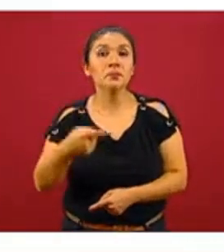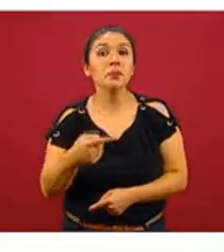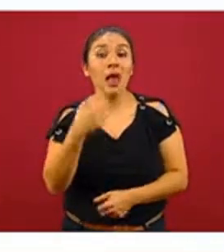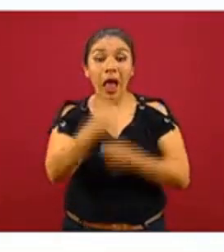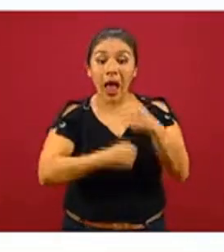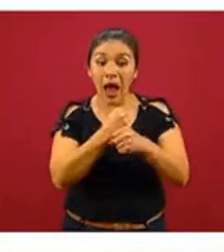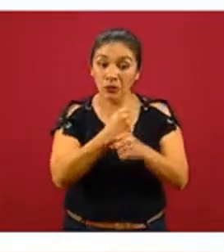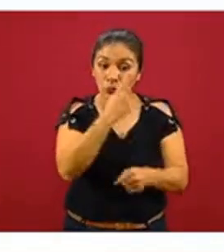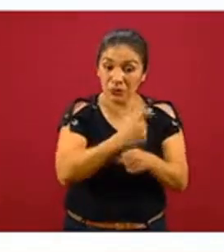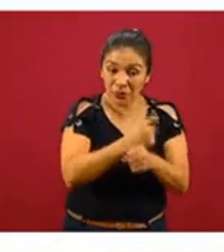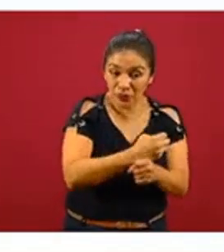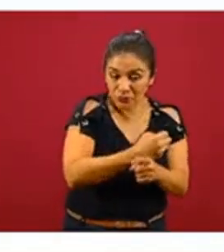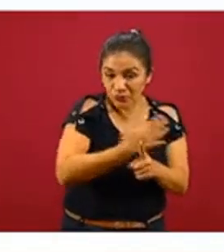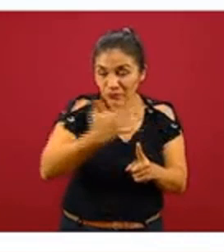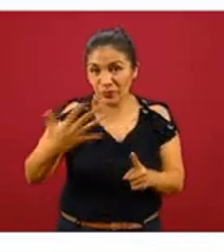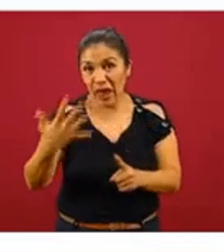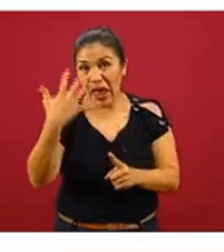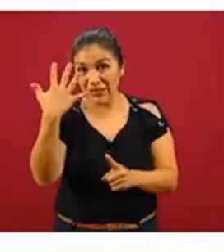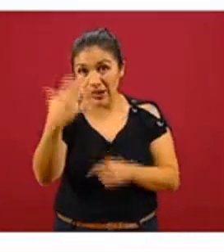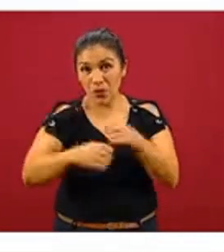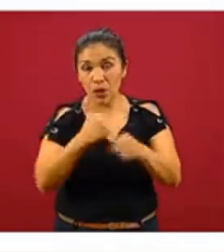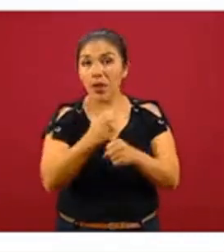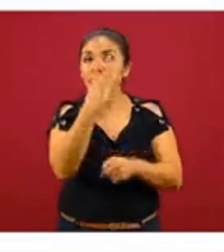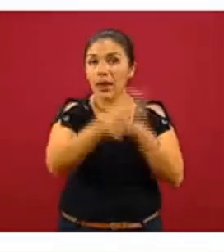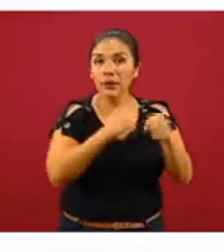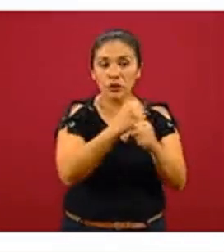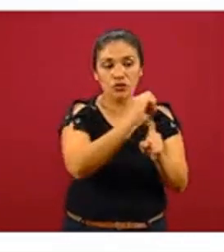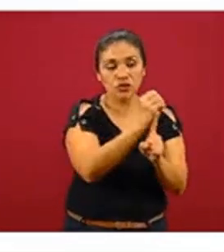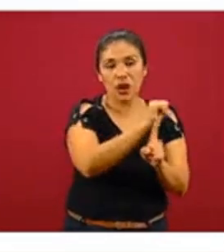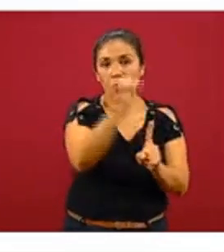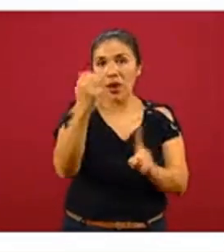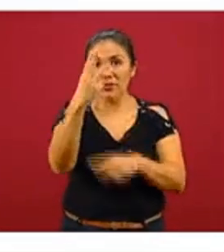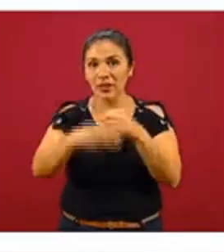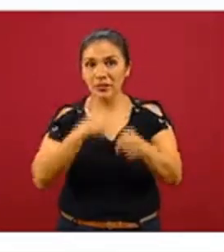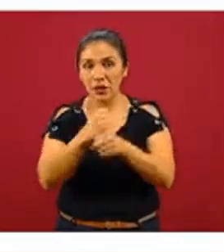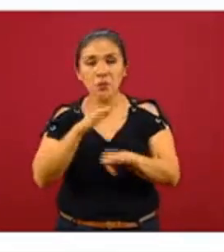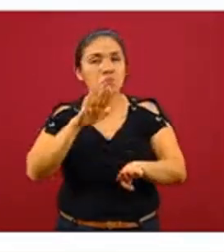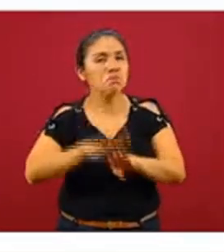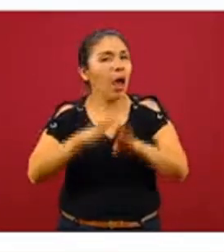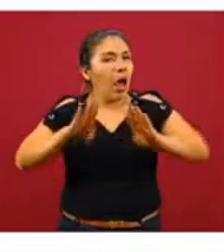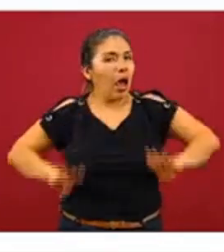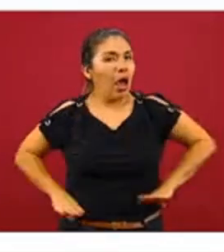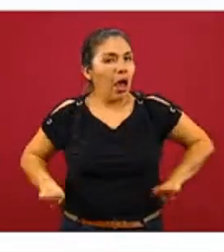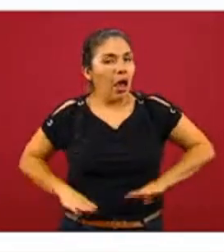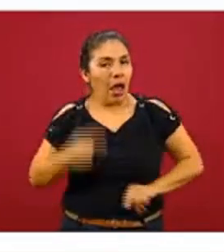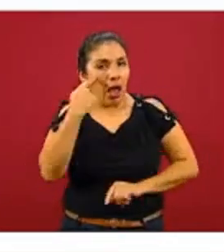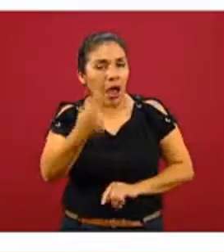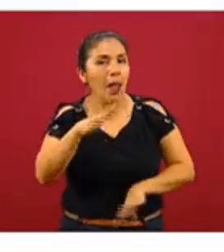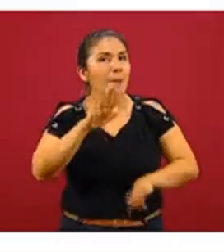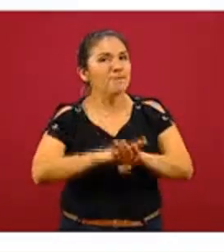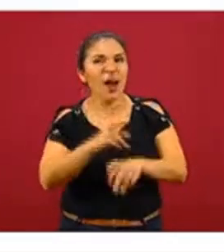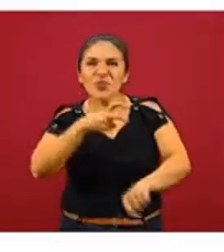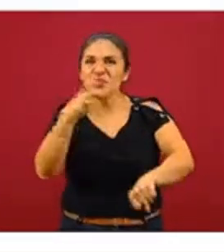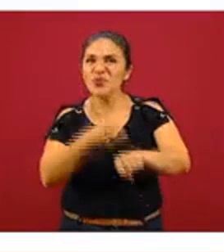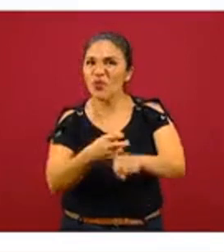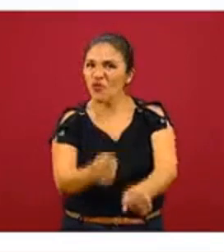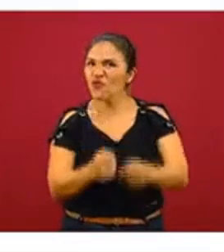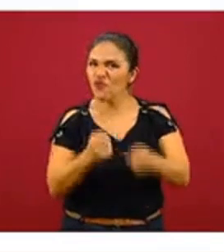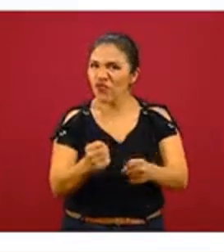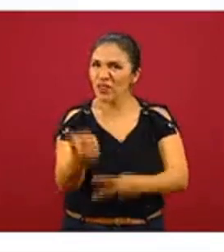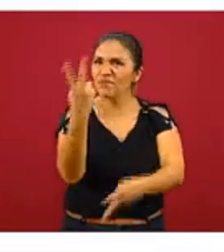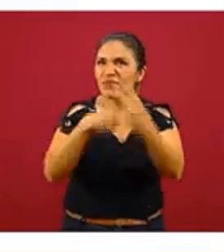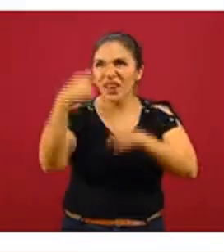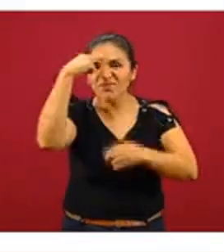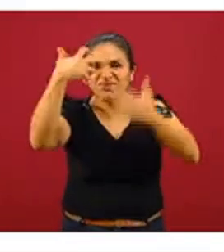años, particularmente los primeros 3 años, es en cuando es más intenso el desarrollo